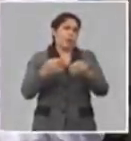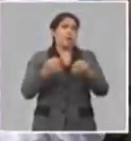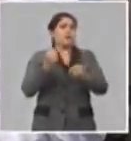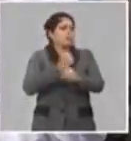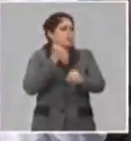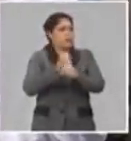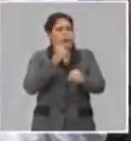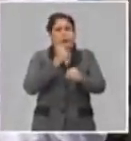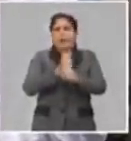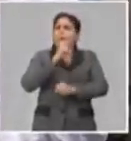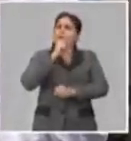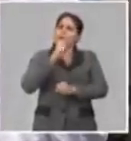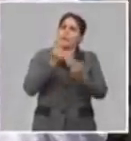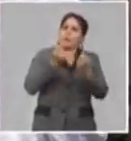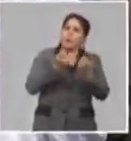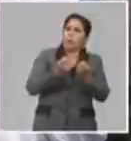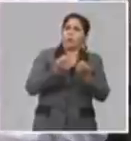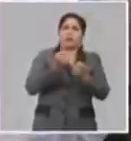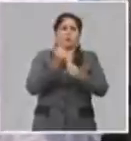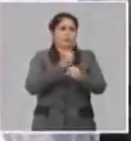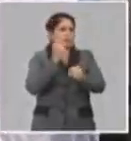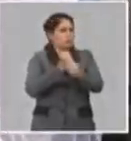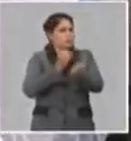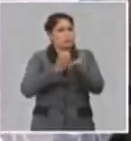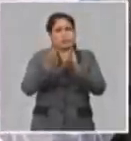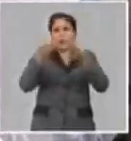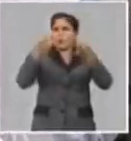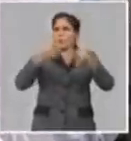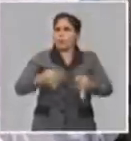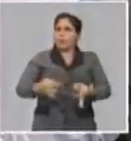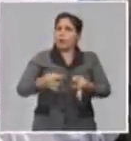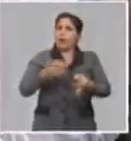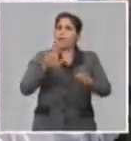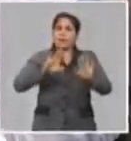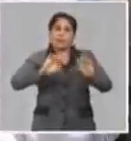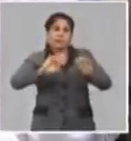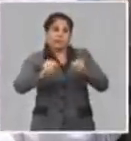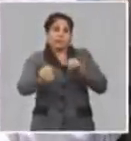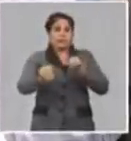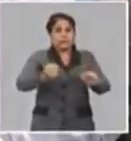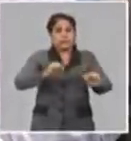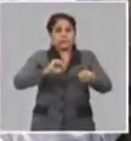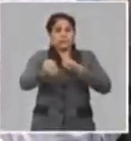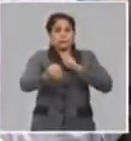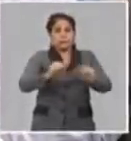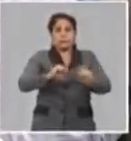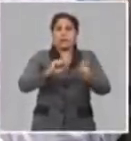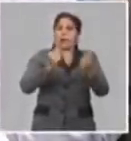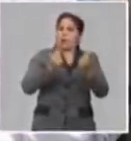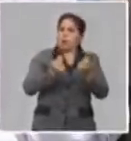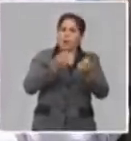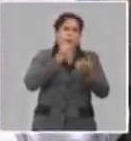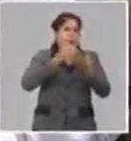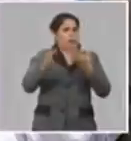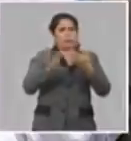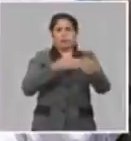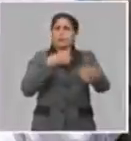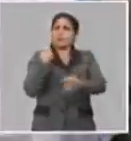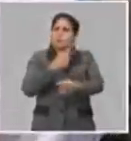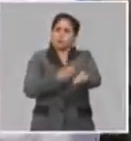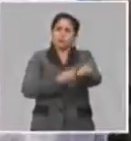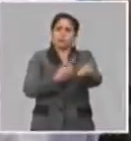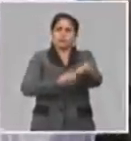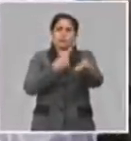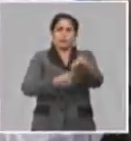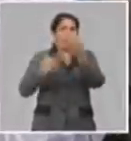trabajar con tensiones financieras, a trabajar con determinadas restricciones en el tema económico, hemos estado acostumbrados,